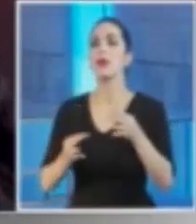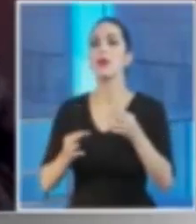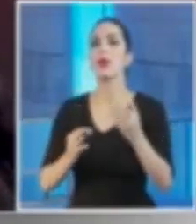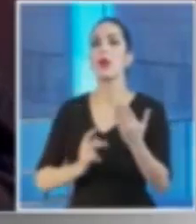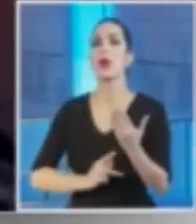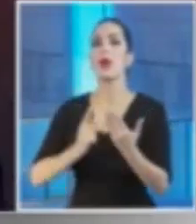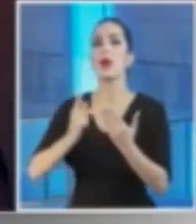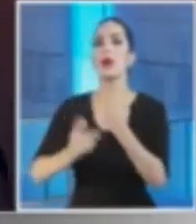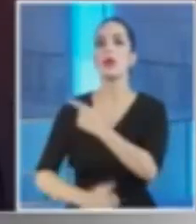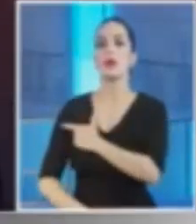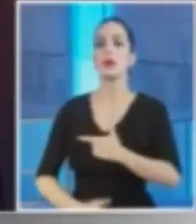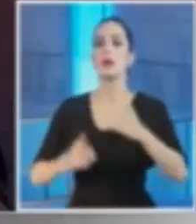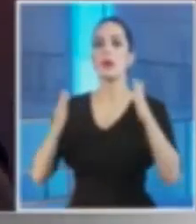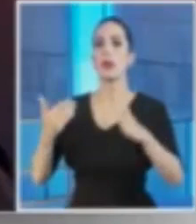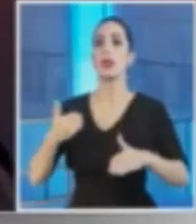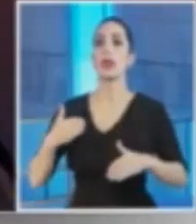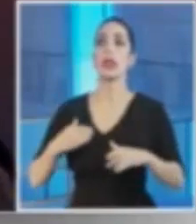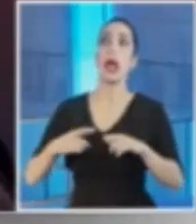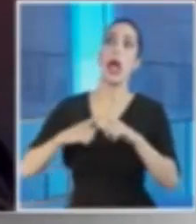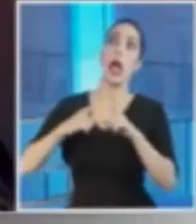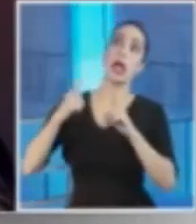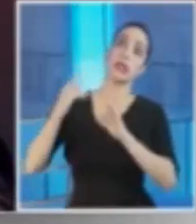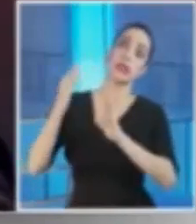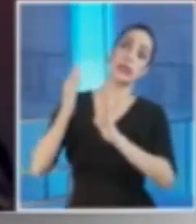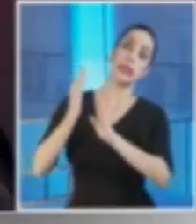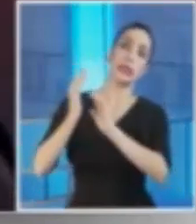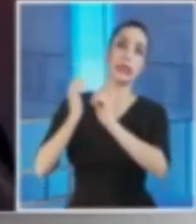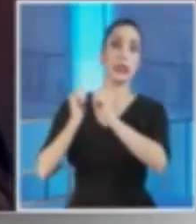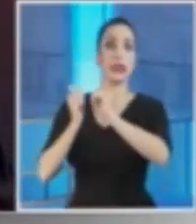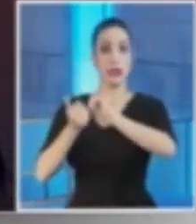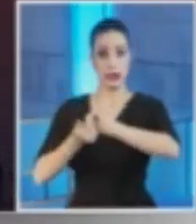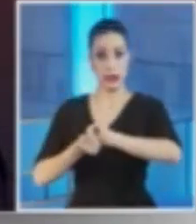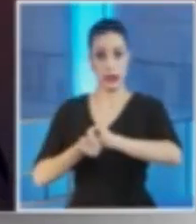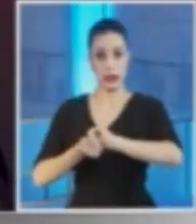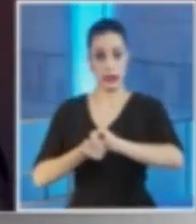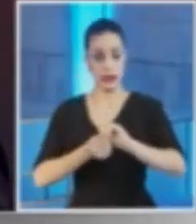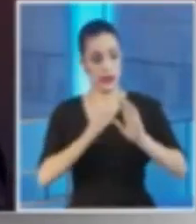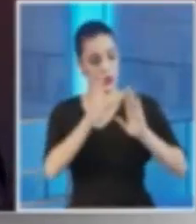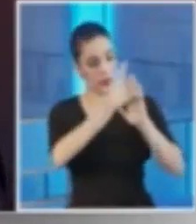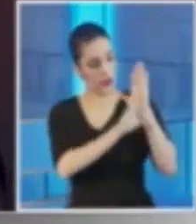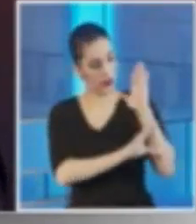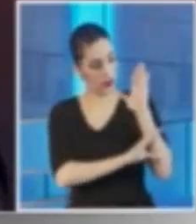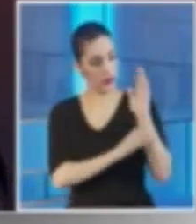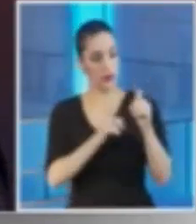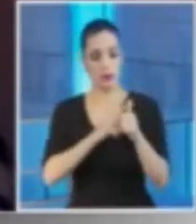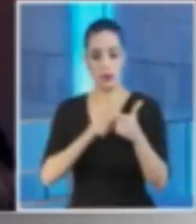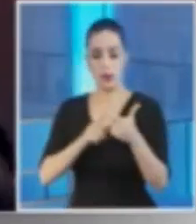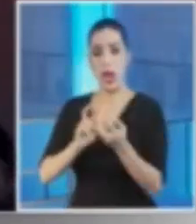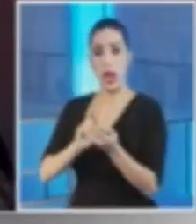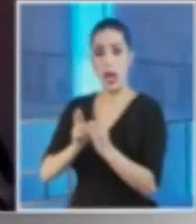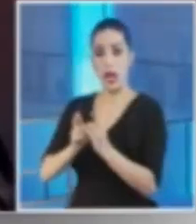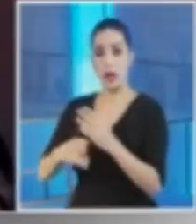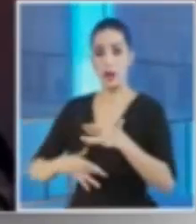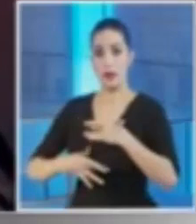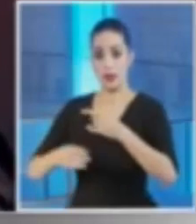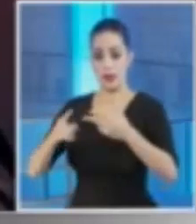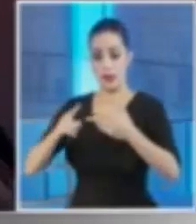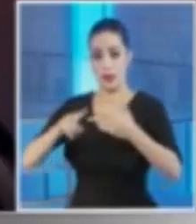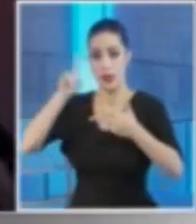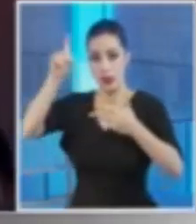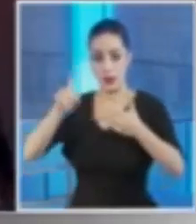presidente enfrentará grandes desafíos: el cambio constitucional, la reforma a la salud, la educación, el